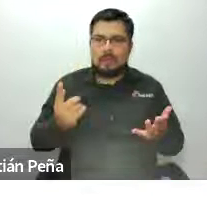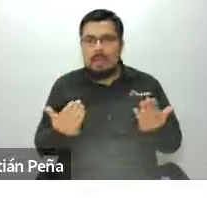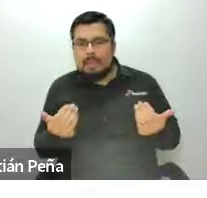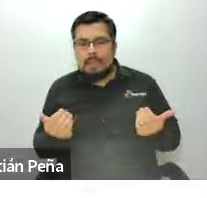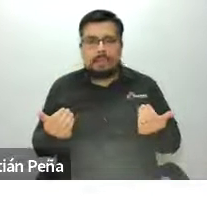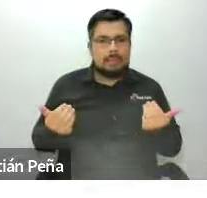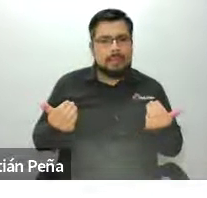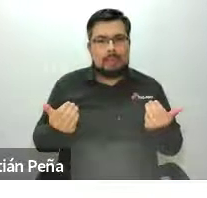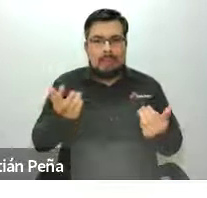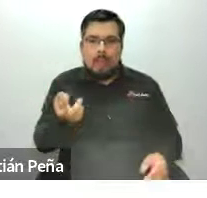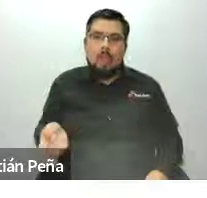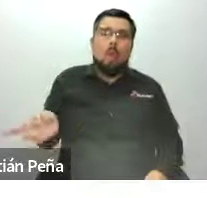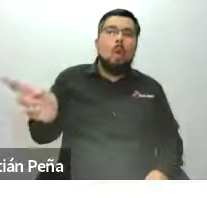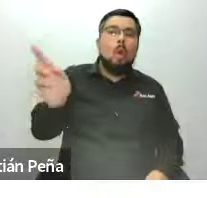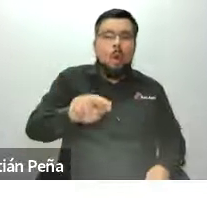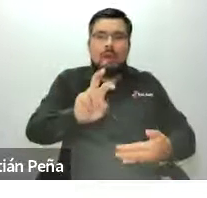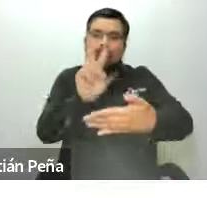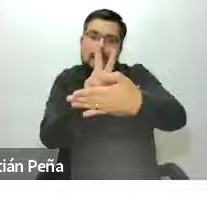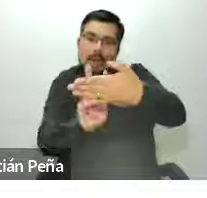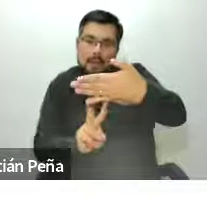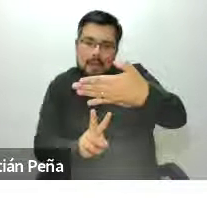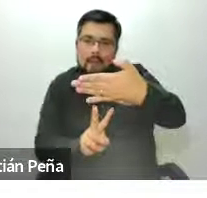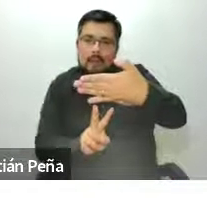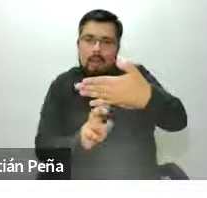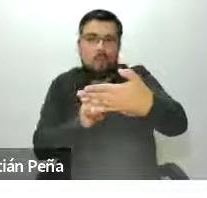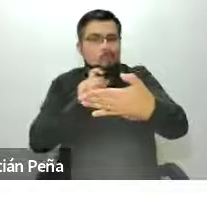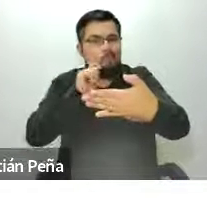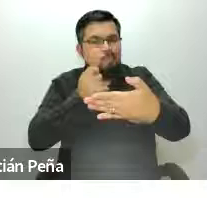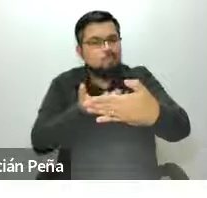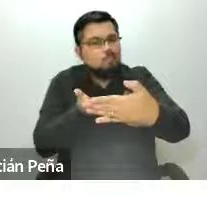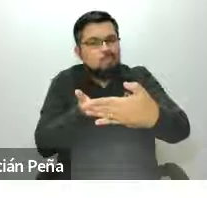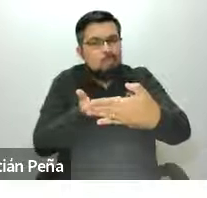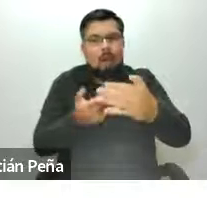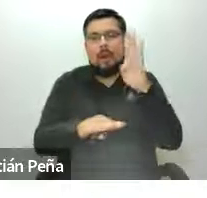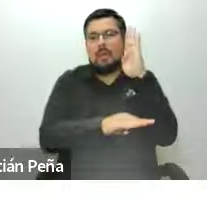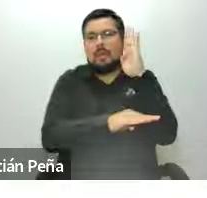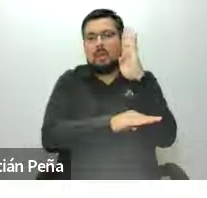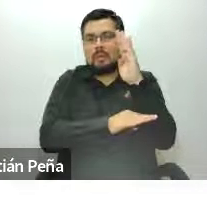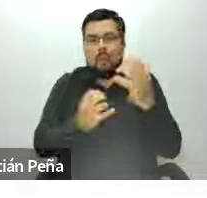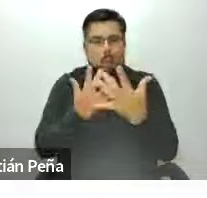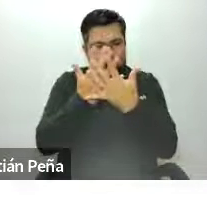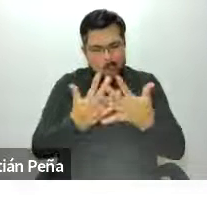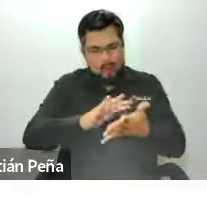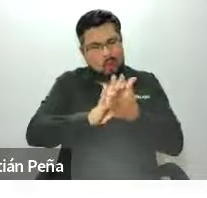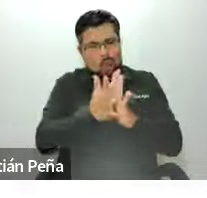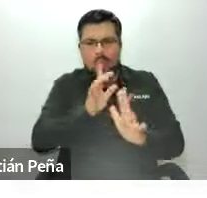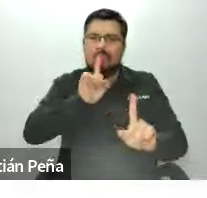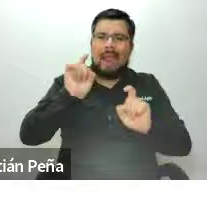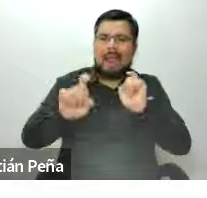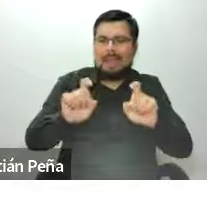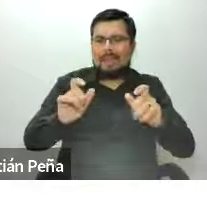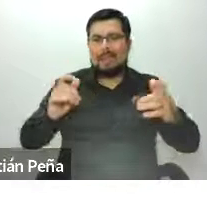pudiéramos releer, resignificar las bases curriculares, con toda la crítica que le podemos hacer, porque en algunos